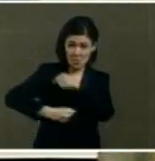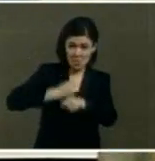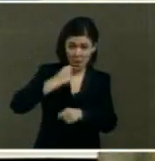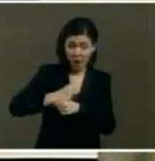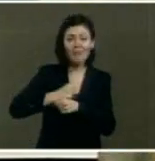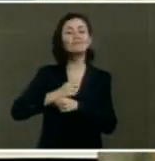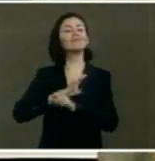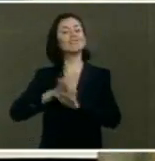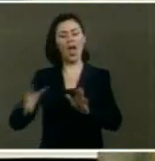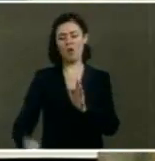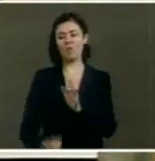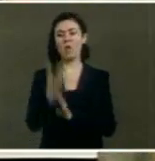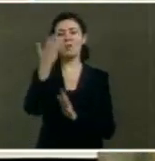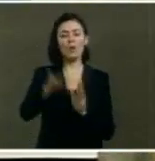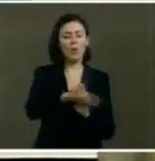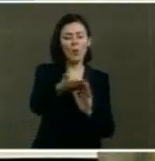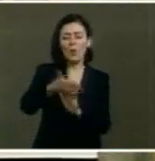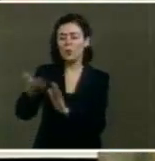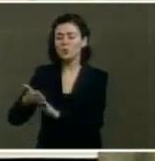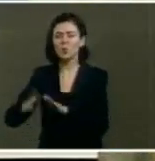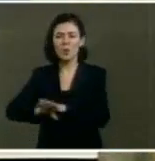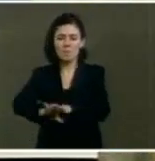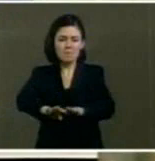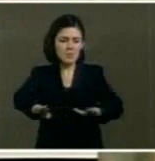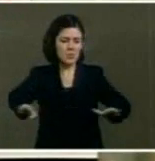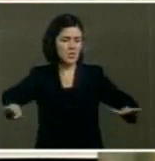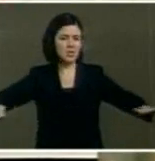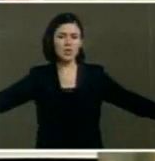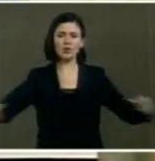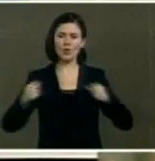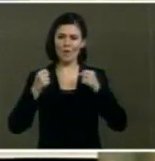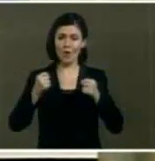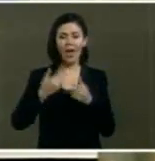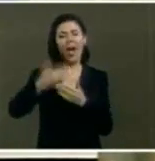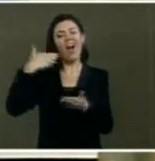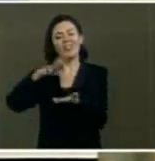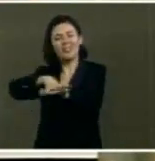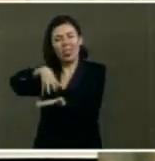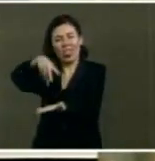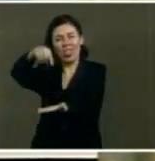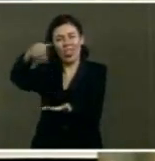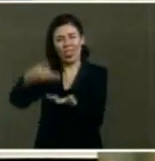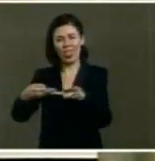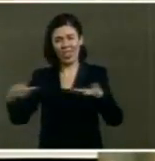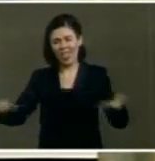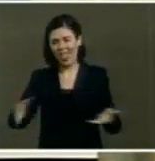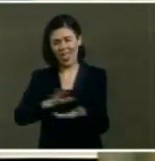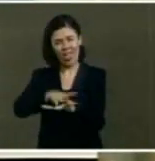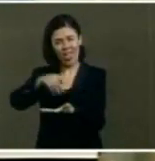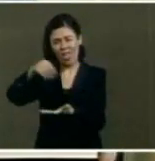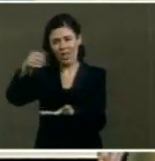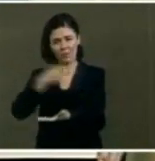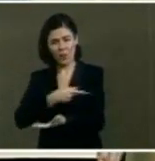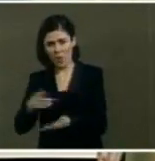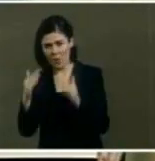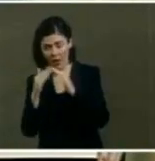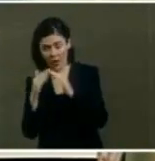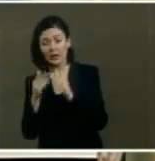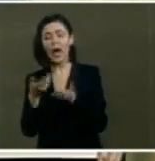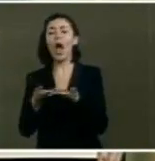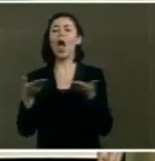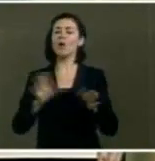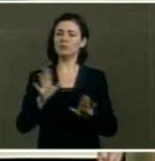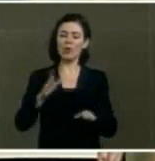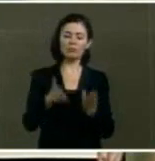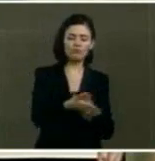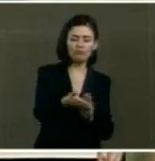piso firme, un piso de concreto, a todas las casas que en 2005 se registraron como que carecían de él